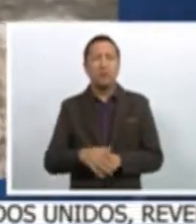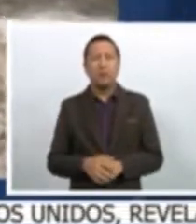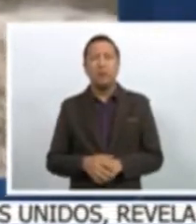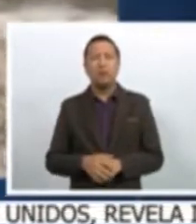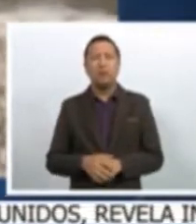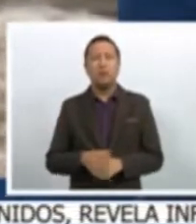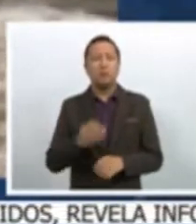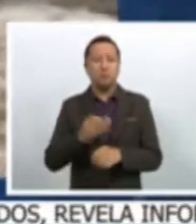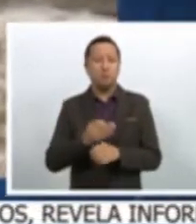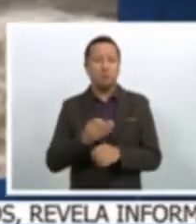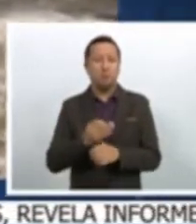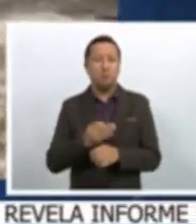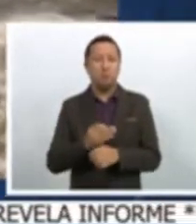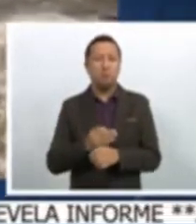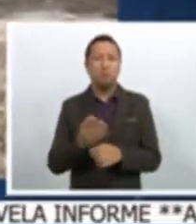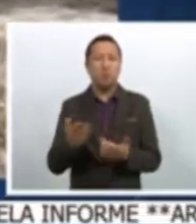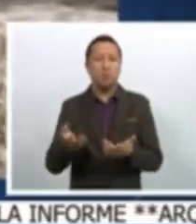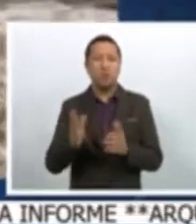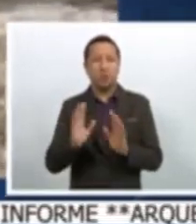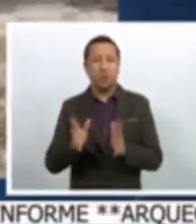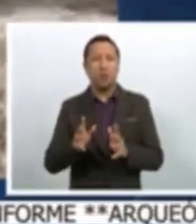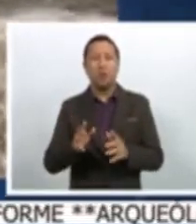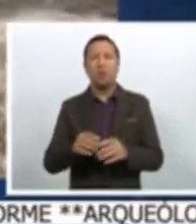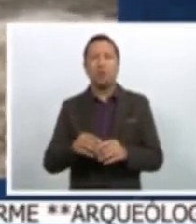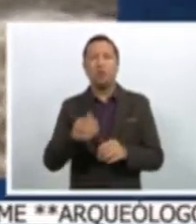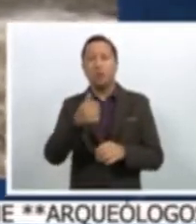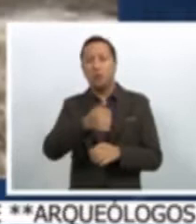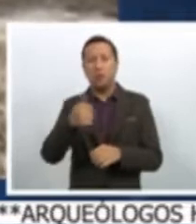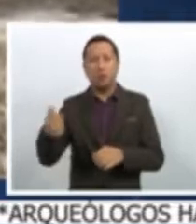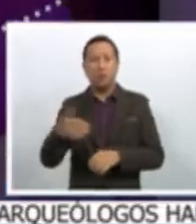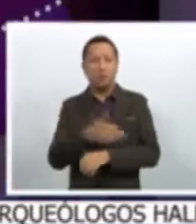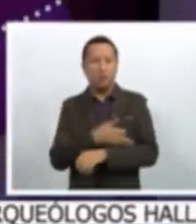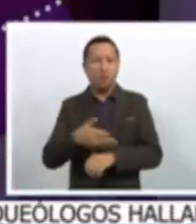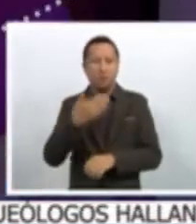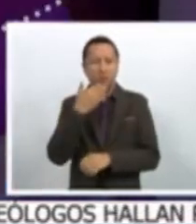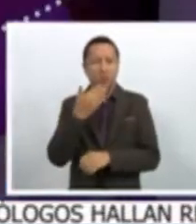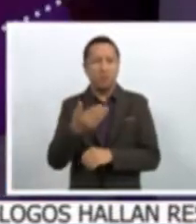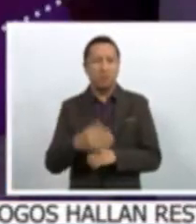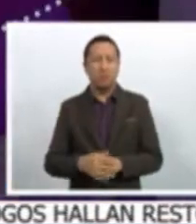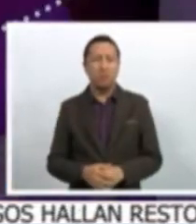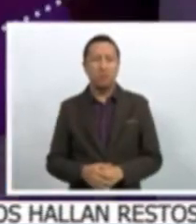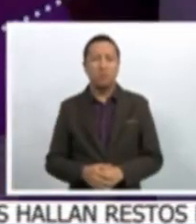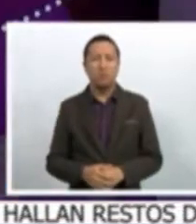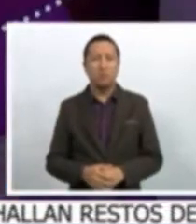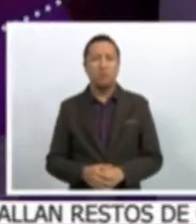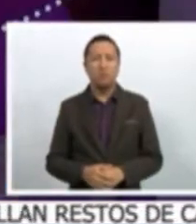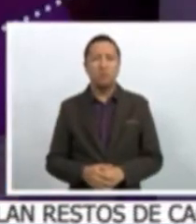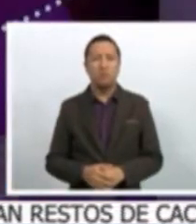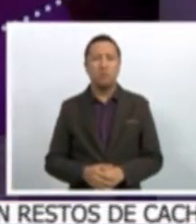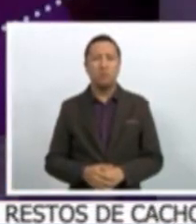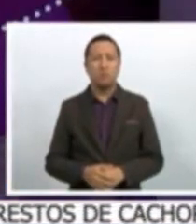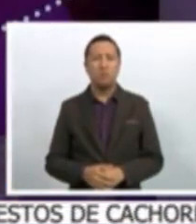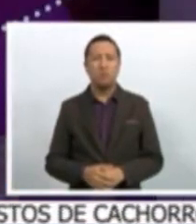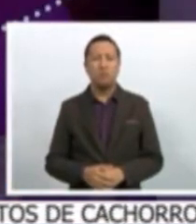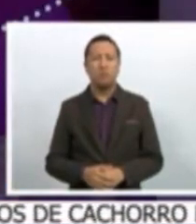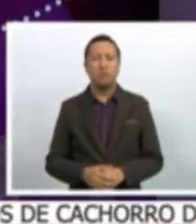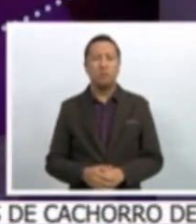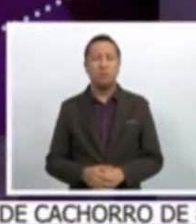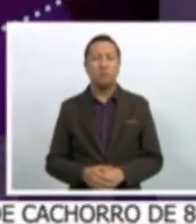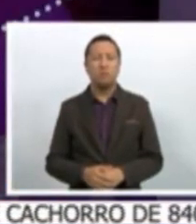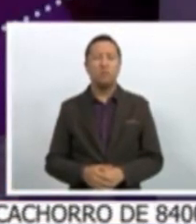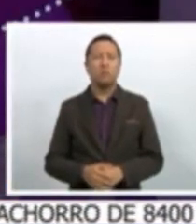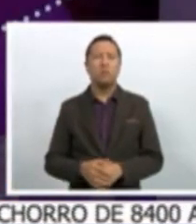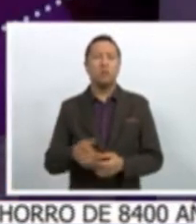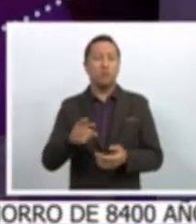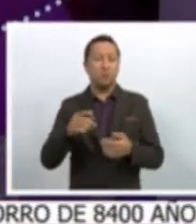se está dando una porción suficiente para cada familia. Bajo estrictas medidas de seguridad y sanidad, adultos